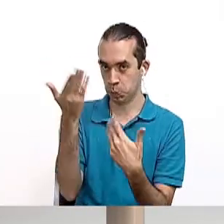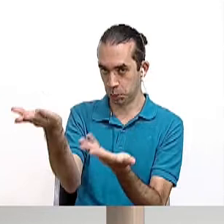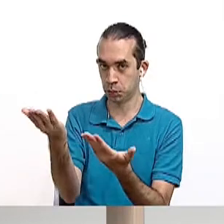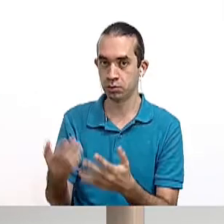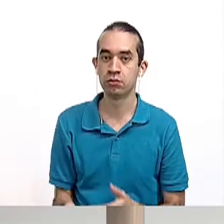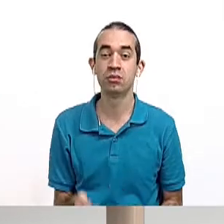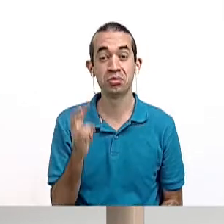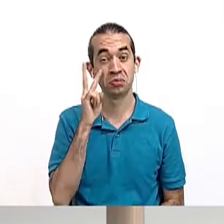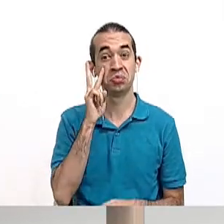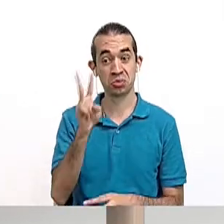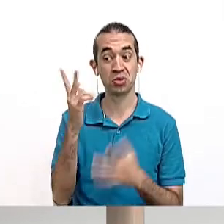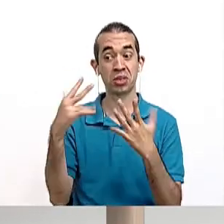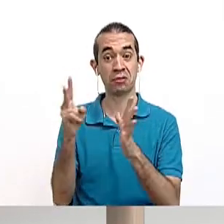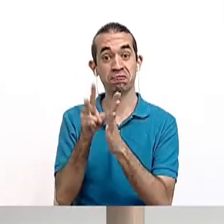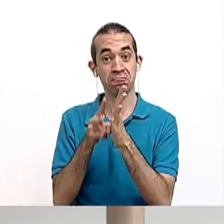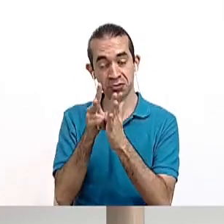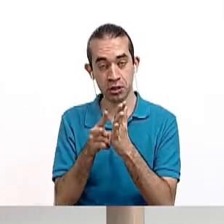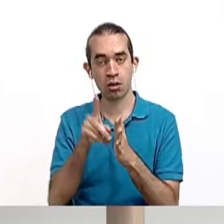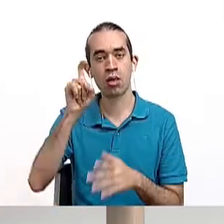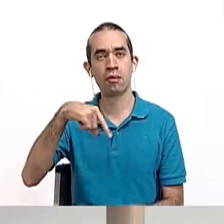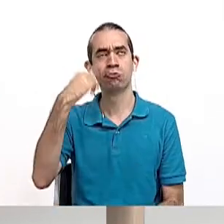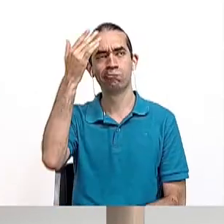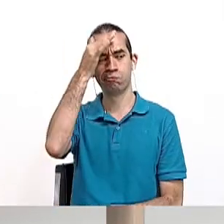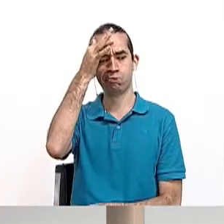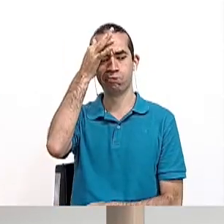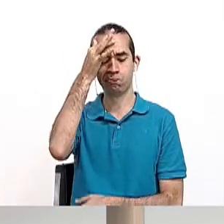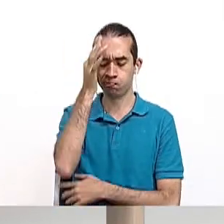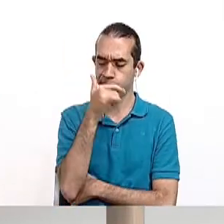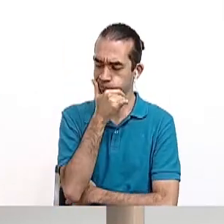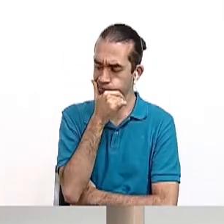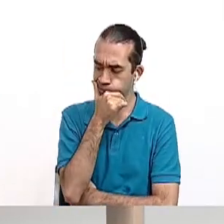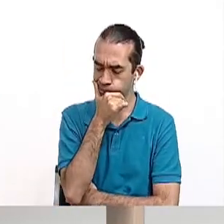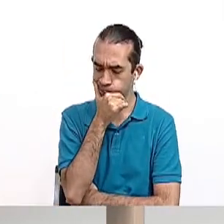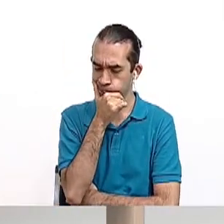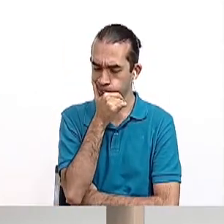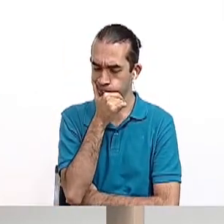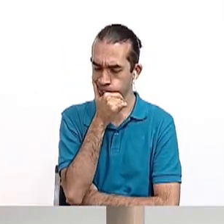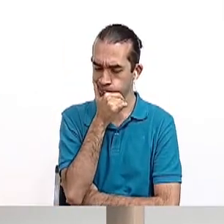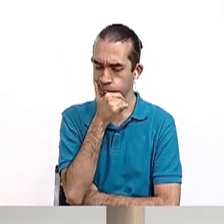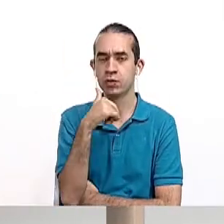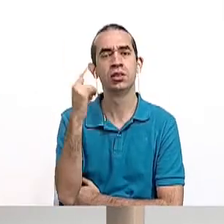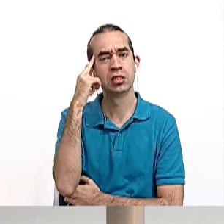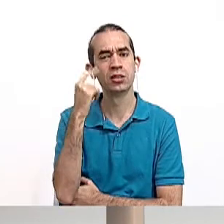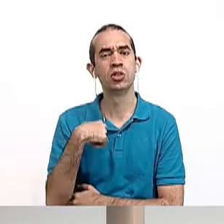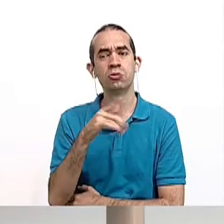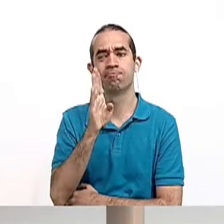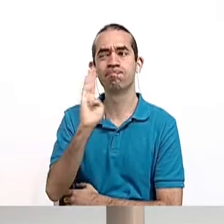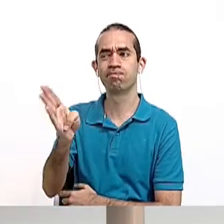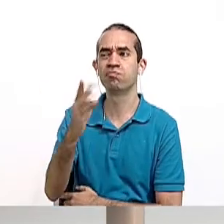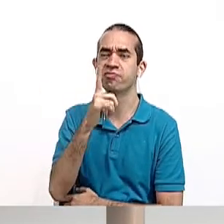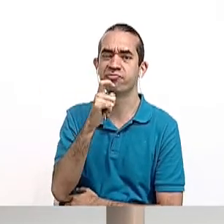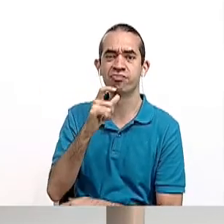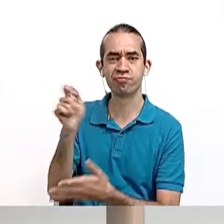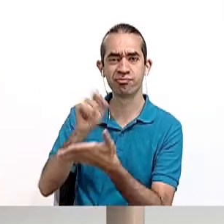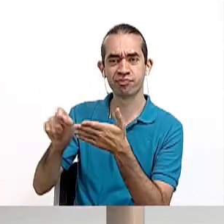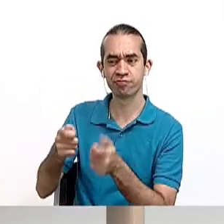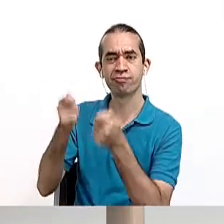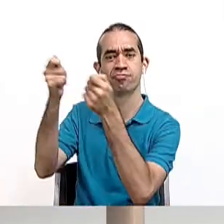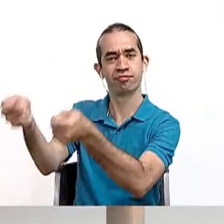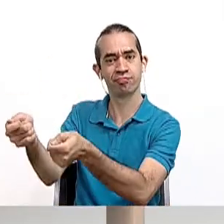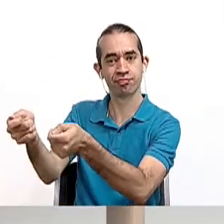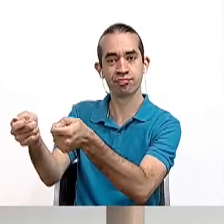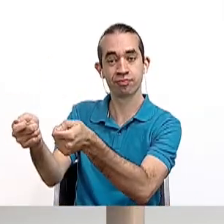este segmento, debemos preguntarnos, detenernos y pensar muy bien a quién me estoy dirigiendo. Sobre